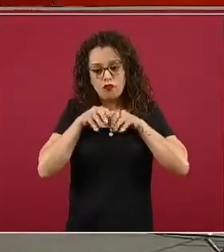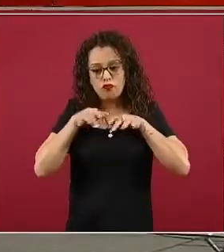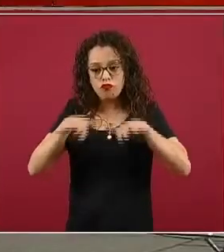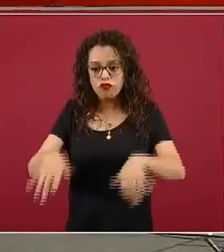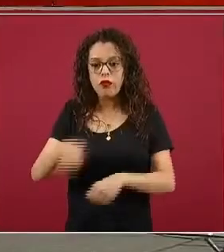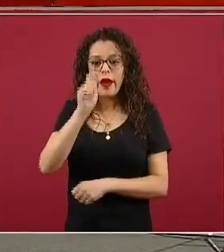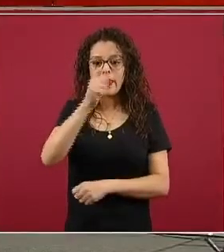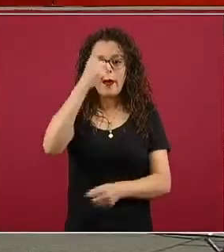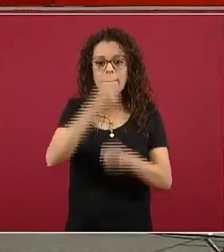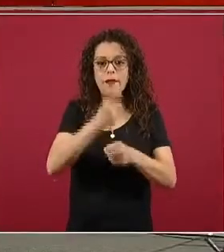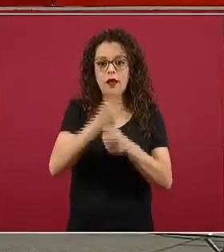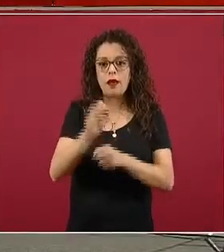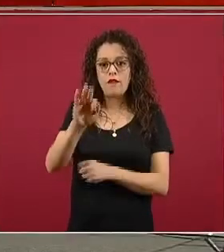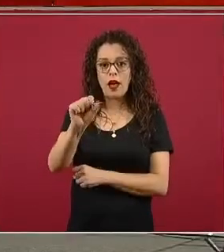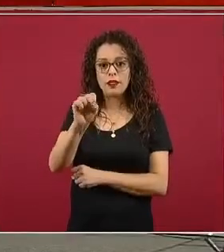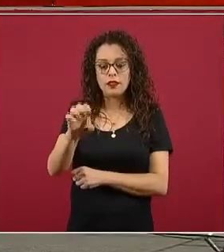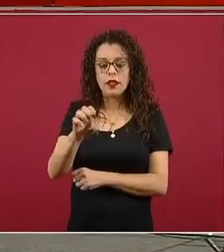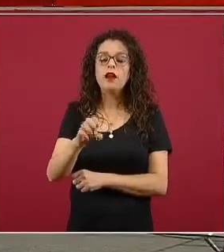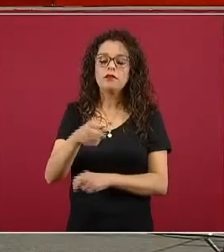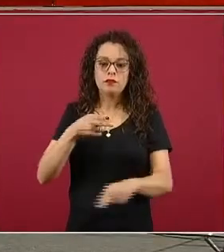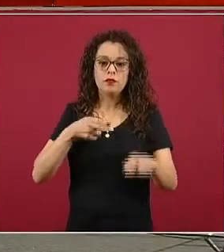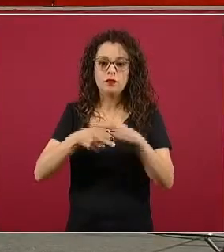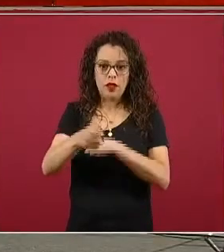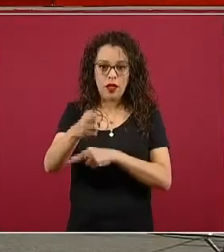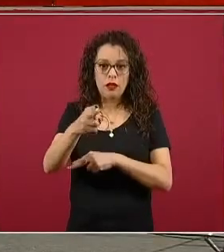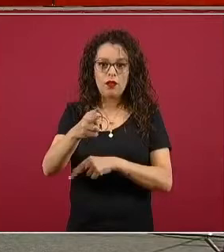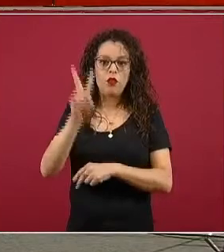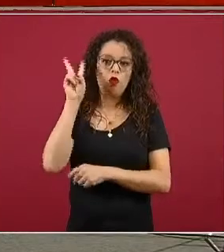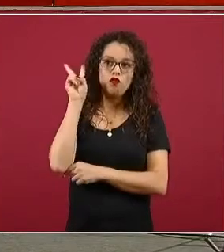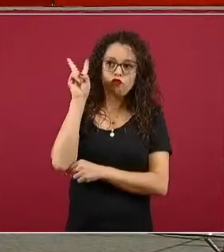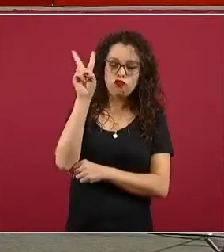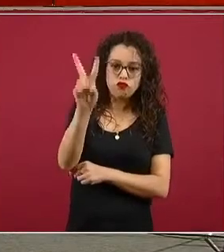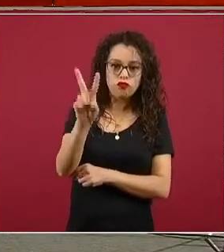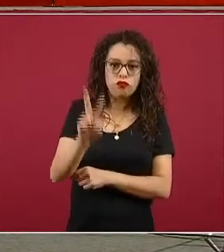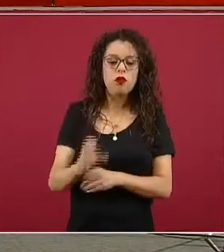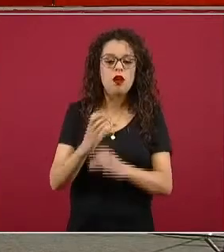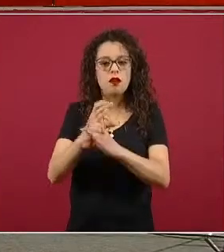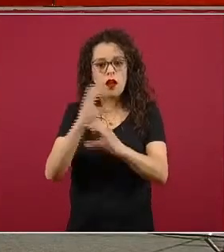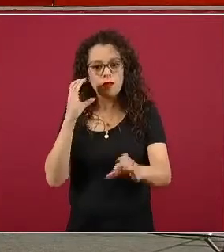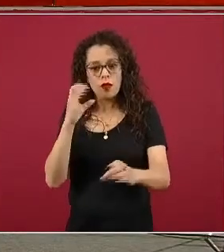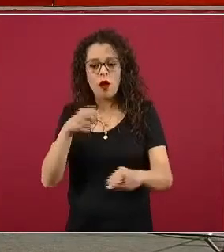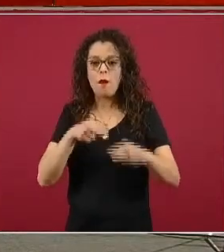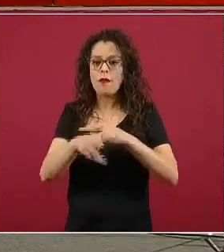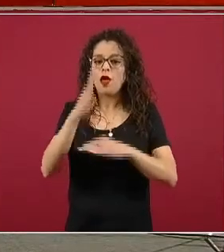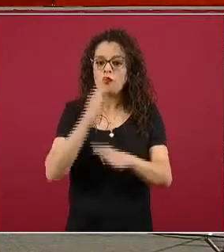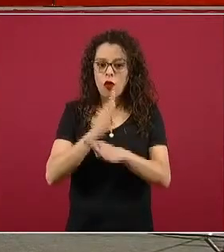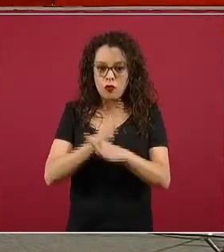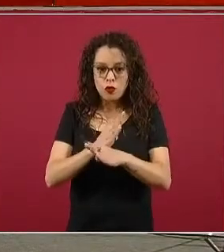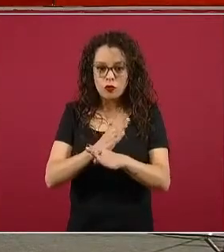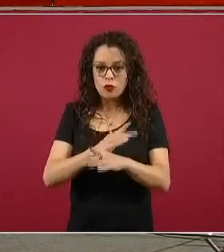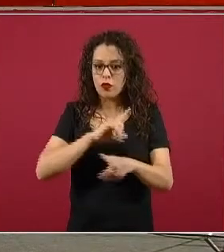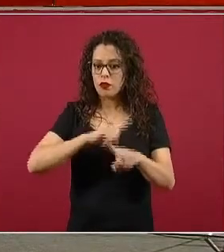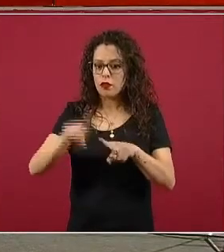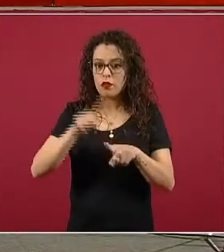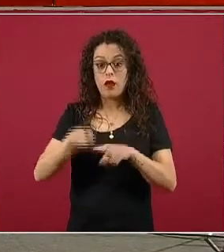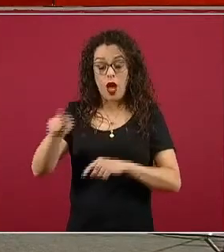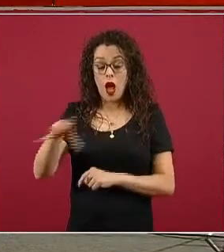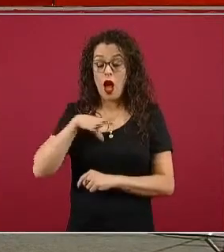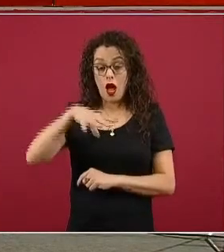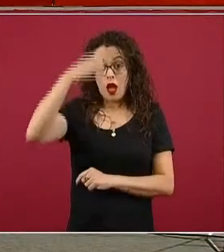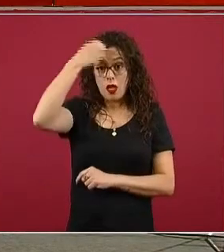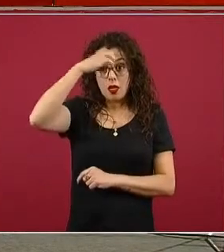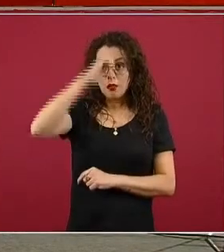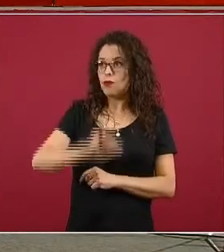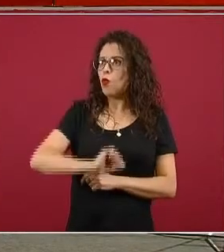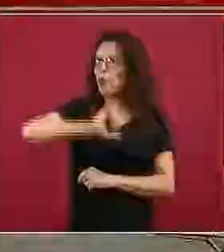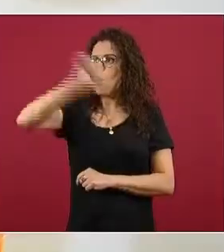fase en transporte público, metro, trolebuses, RTP, metrobús. Aquí hay mucha experiencia en otros